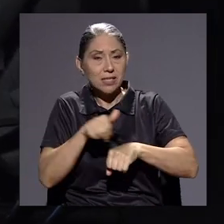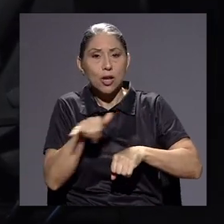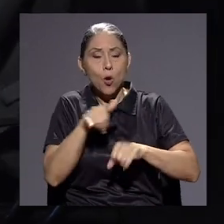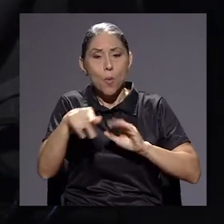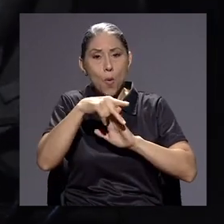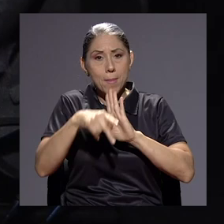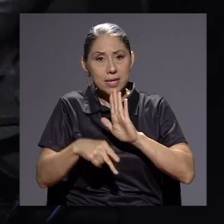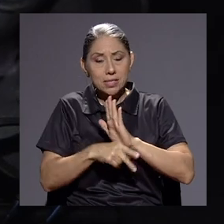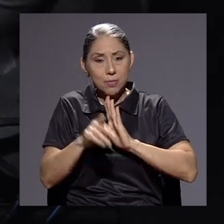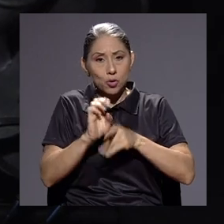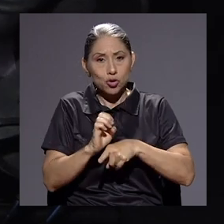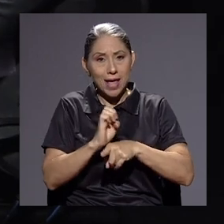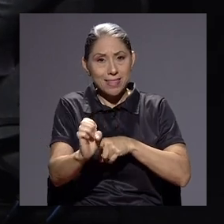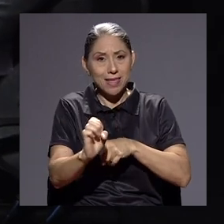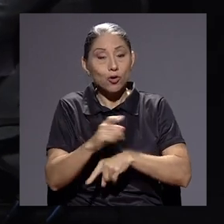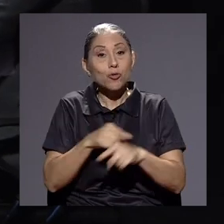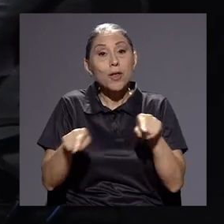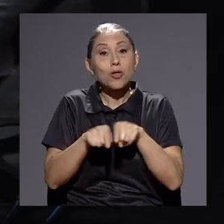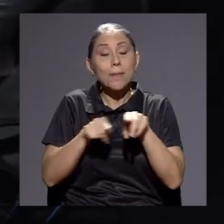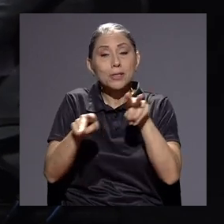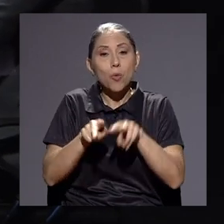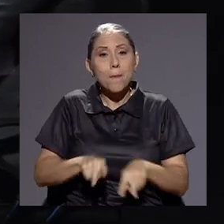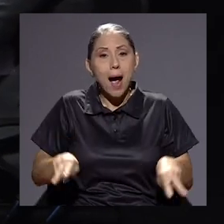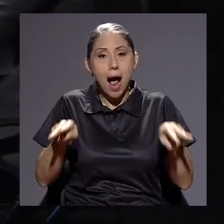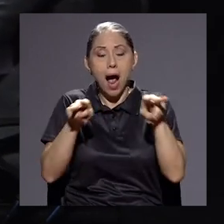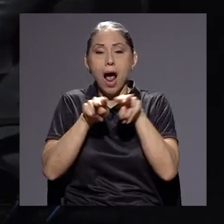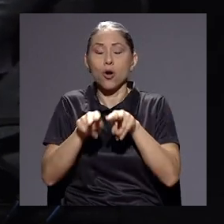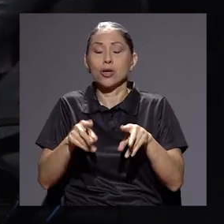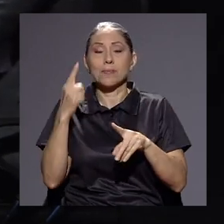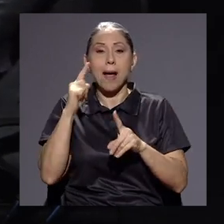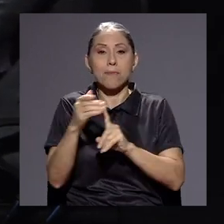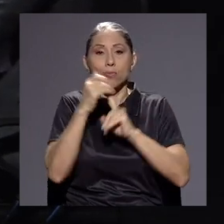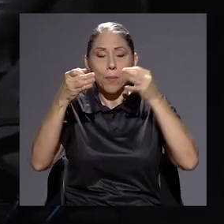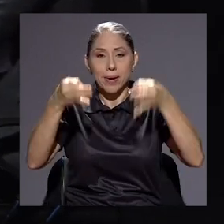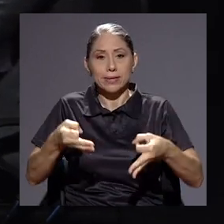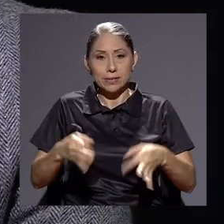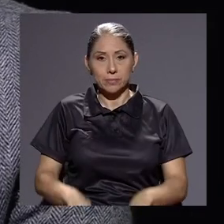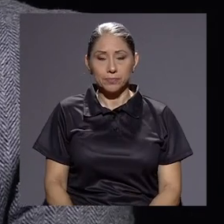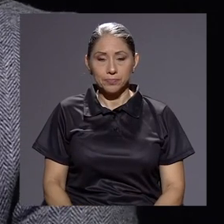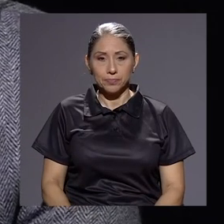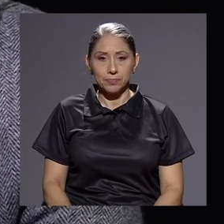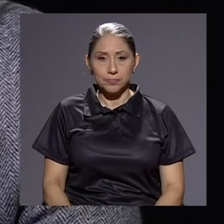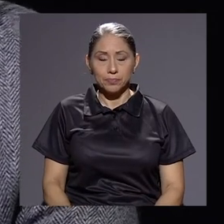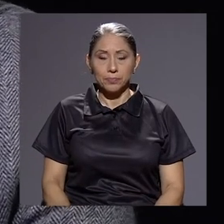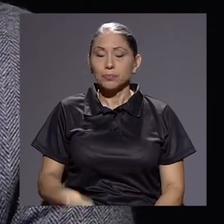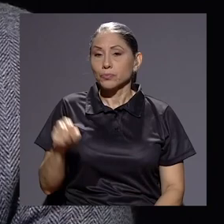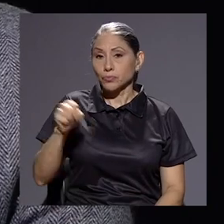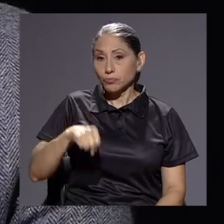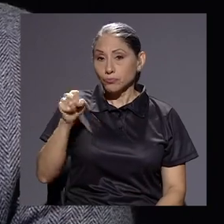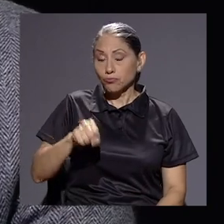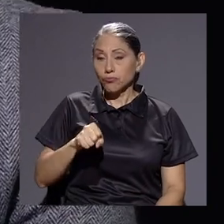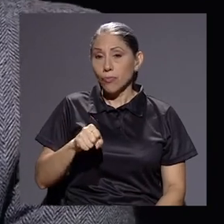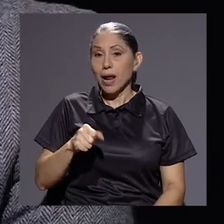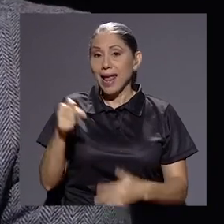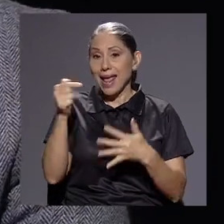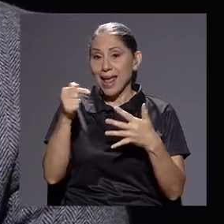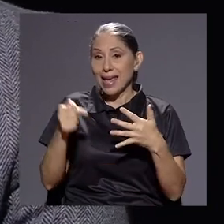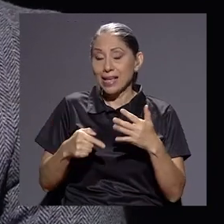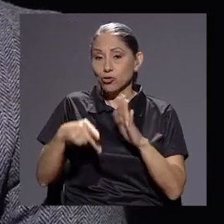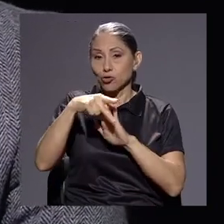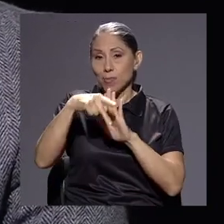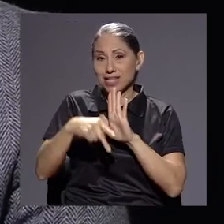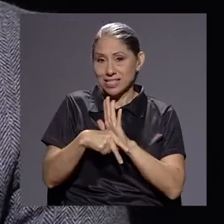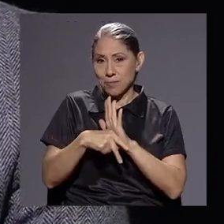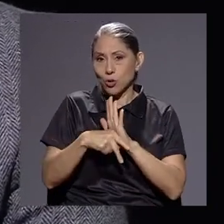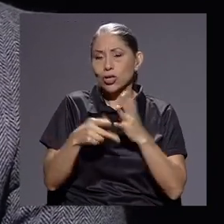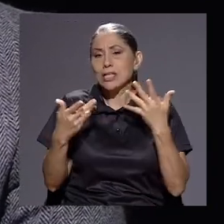principios éticos, pero también al final también se convierten en valores fundamentales a la hora de la toma de decisiones. Claro, estos principios se suponen uh-huh. que